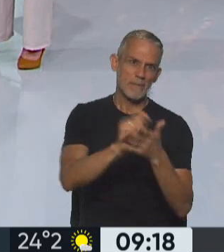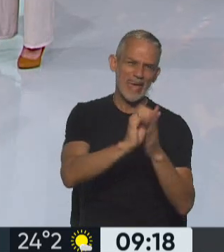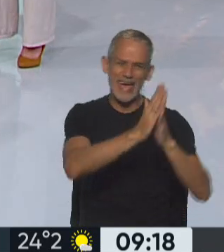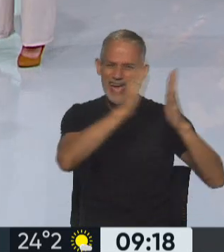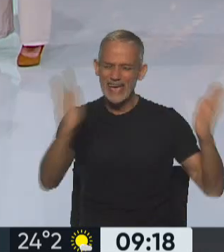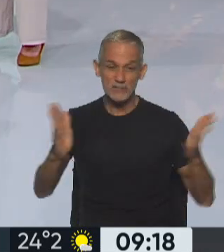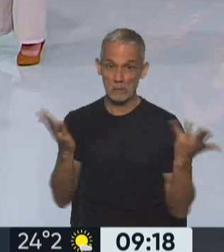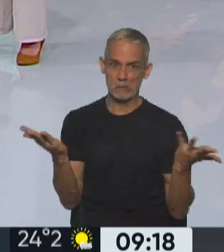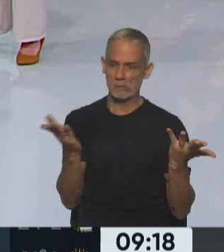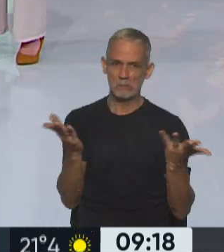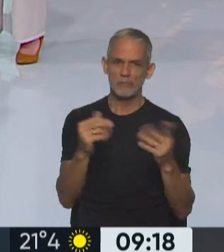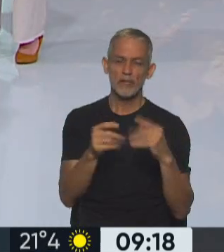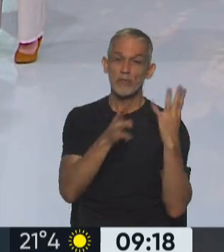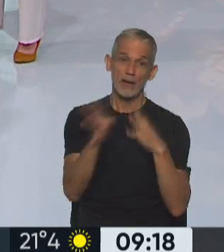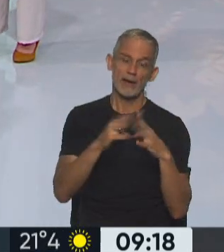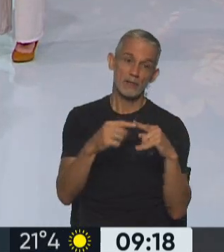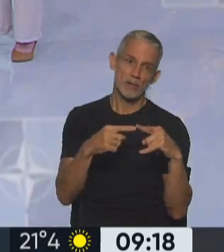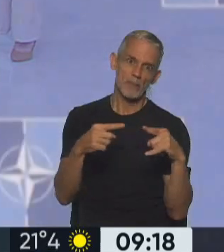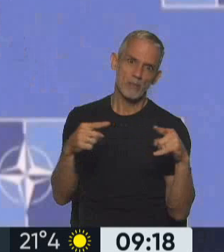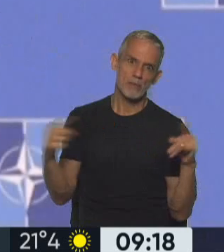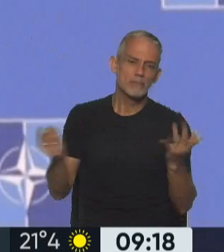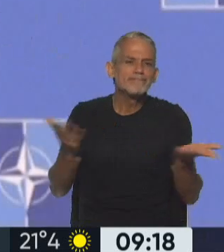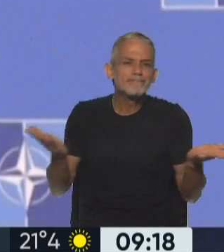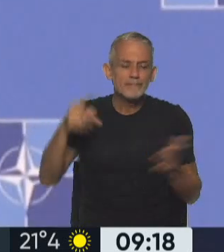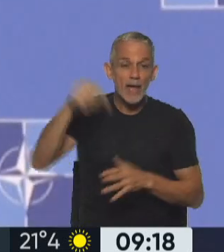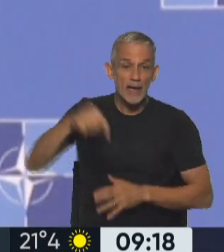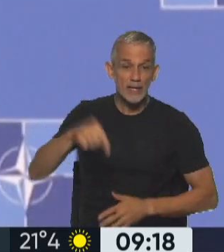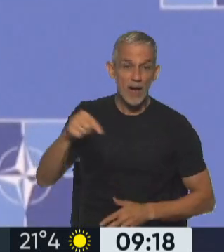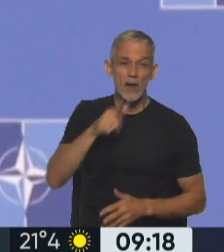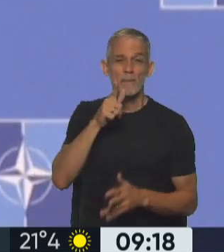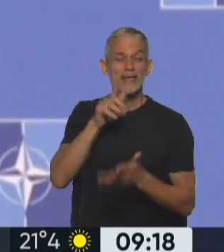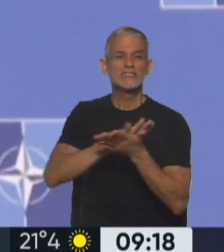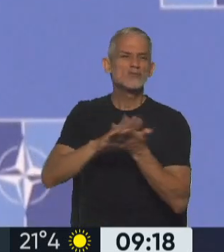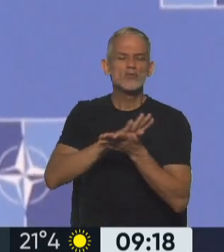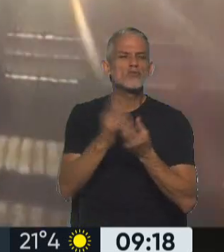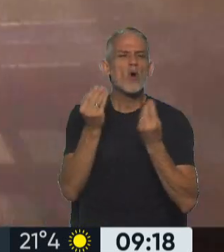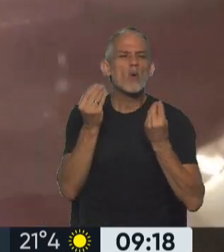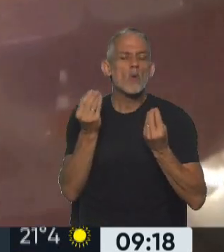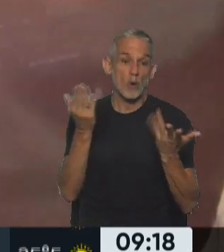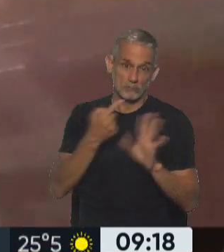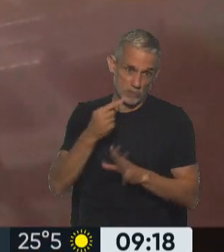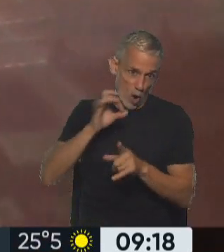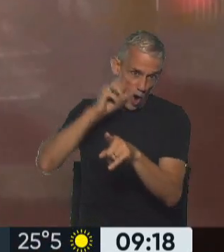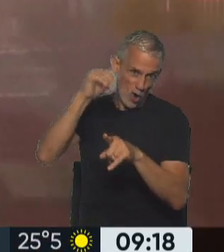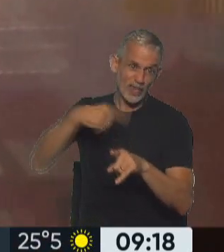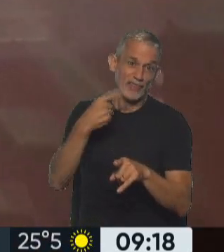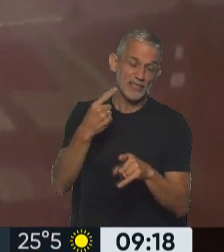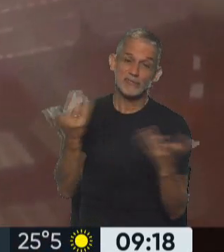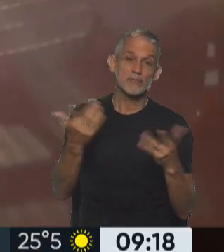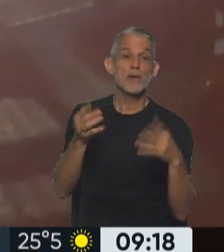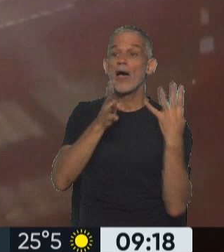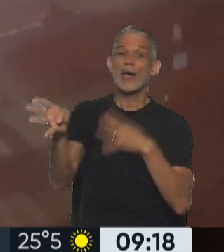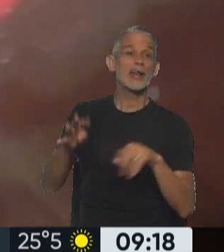meses, se extendió el conflicto y hoy por hoy lo único que parece ser la salida, según la OTAN, es quién